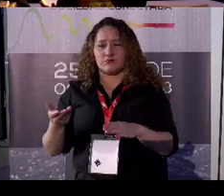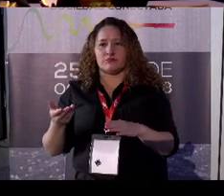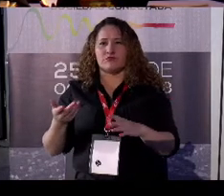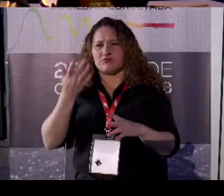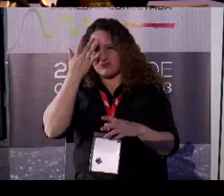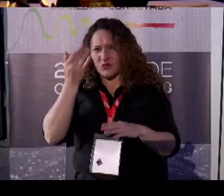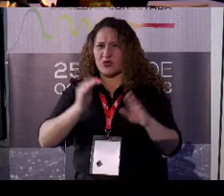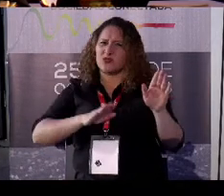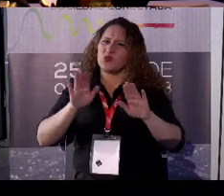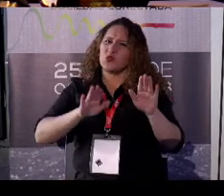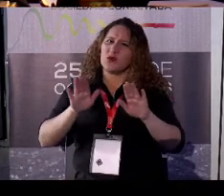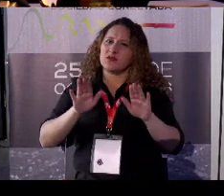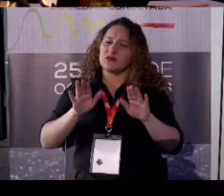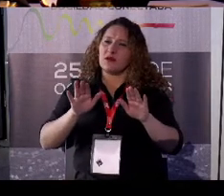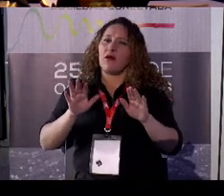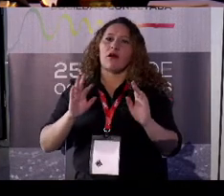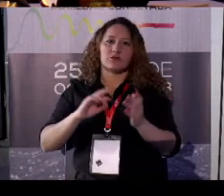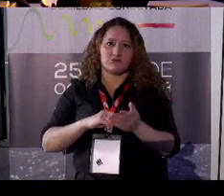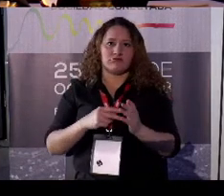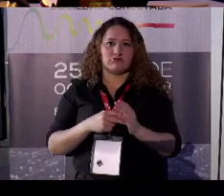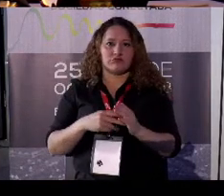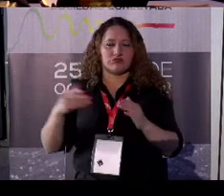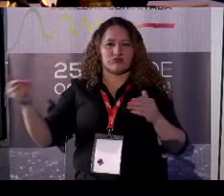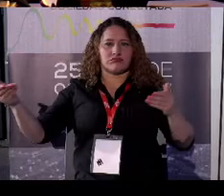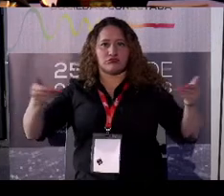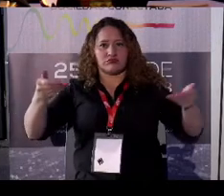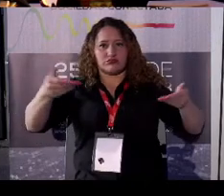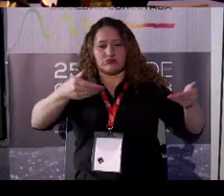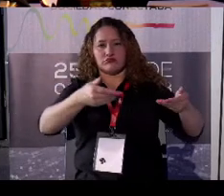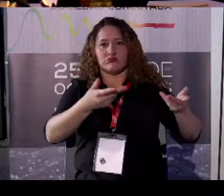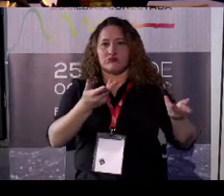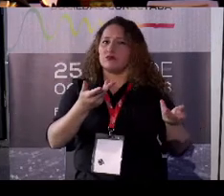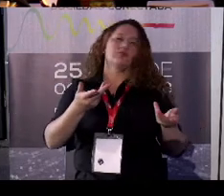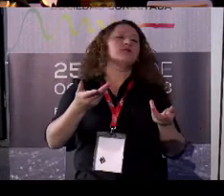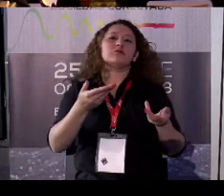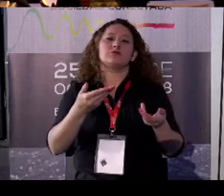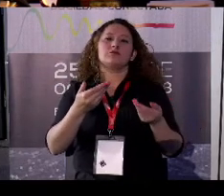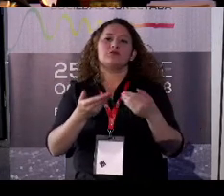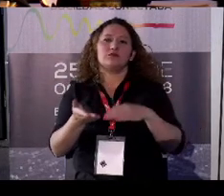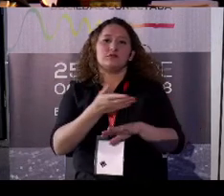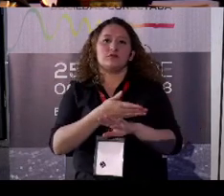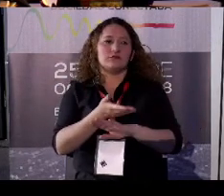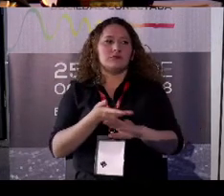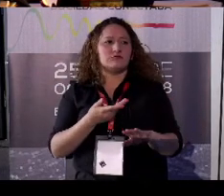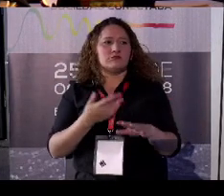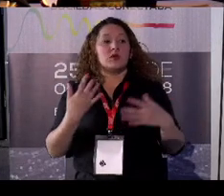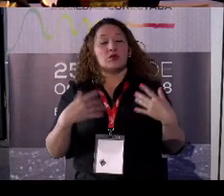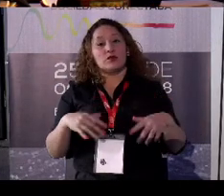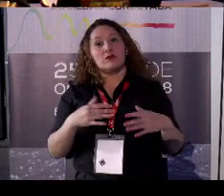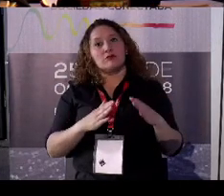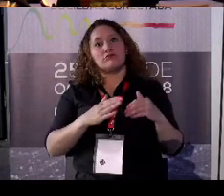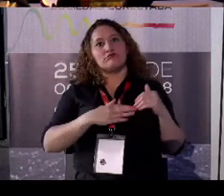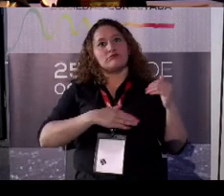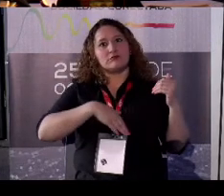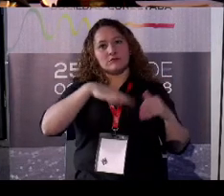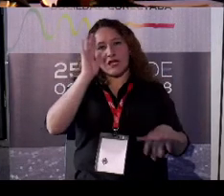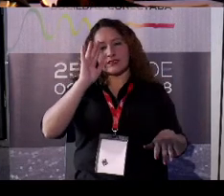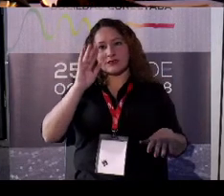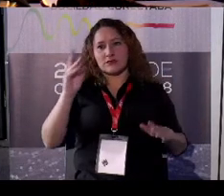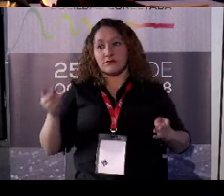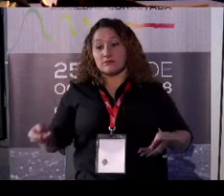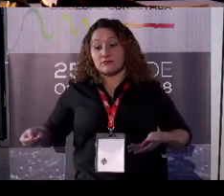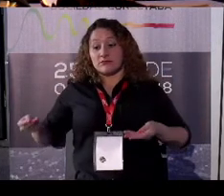subasta? Porque el número de ofertas de unidades demandadas al principio de la subasta es mucho más grande que lo que se está